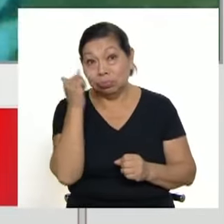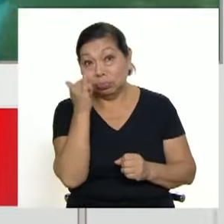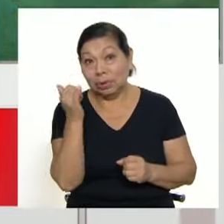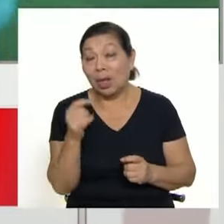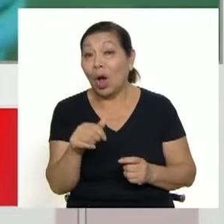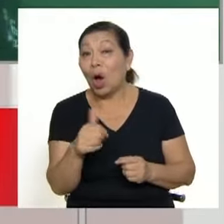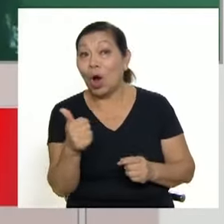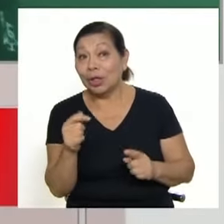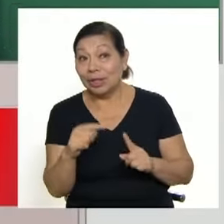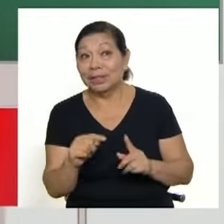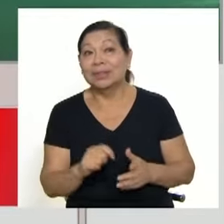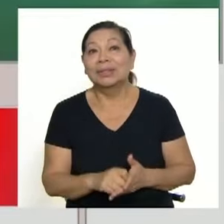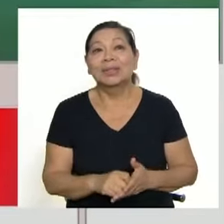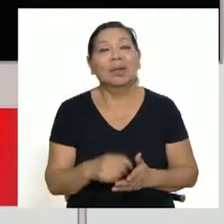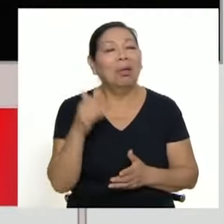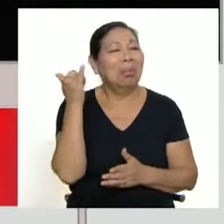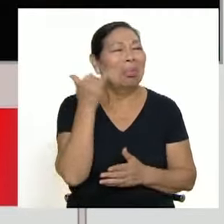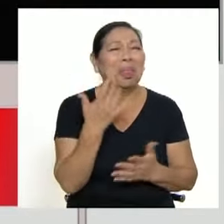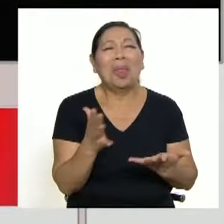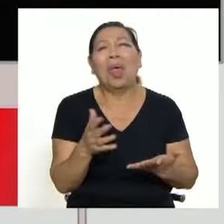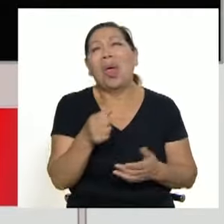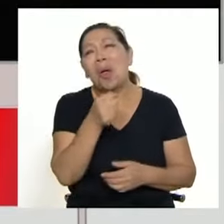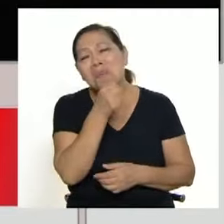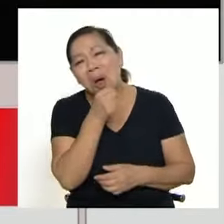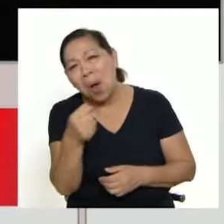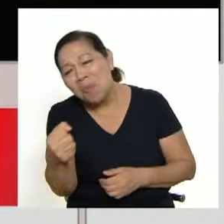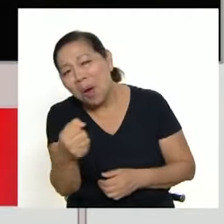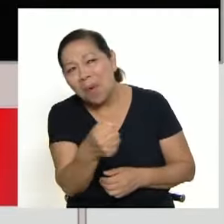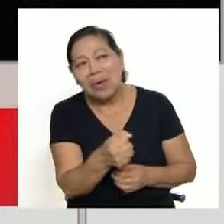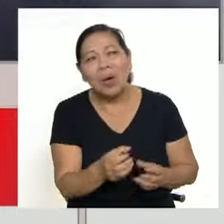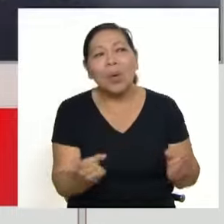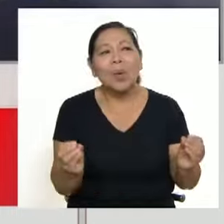¿no? Mientras también que tu camarógrafo... de chofer, de camarógrafo, microfonista...